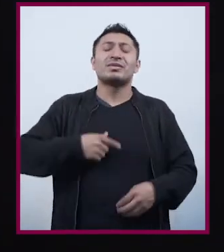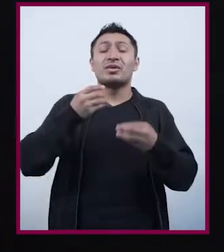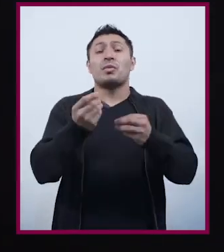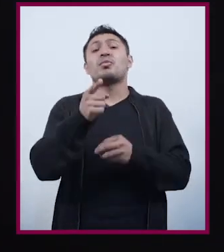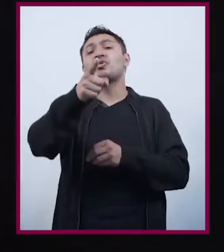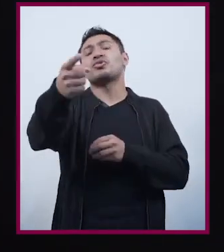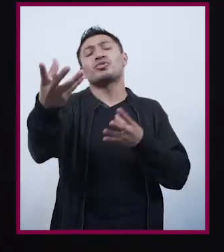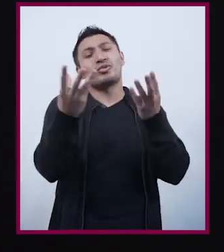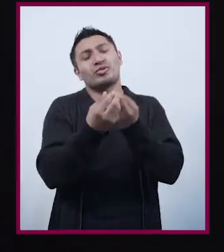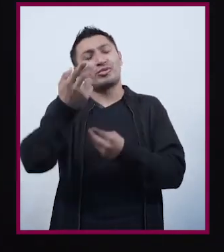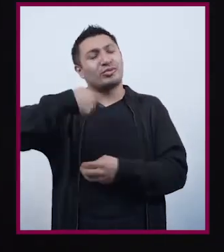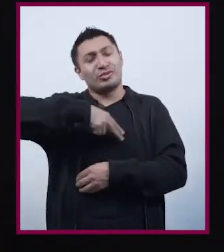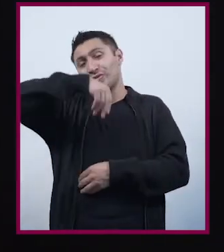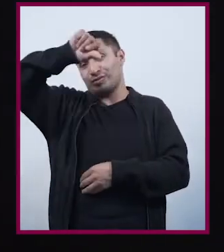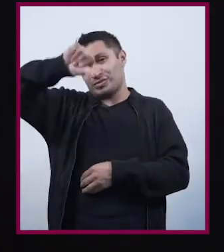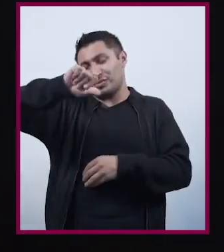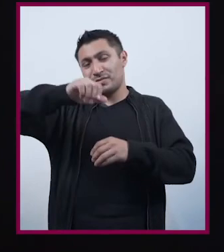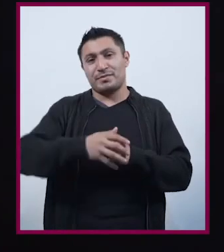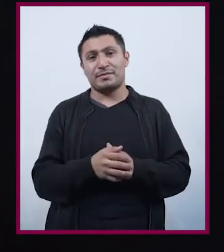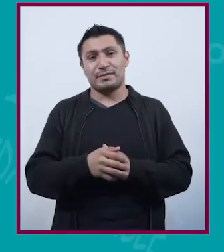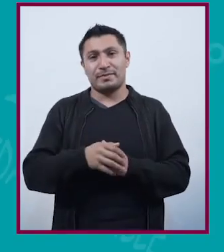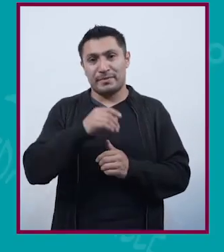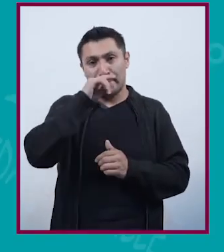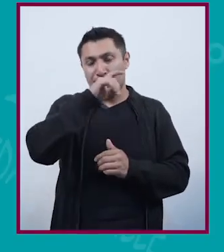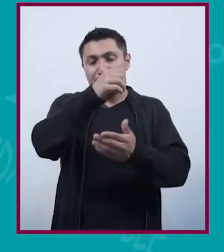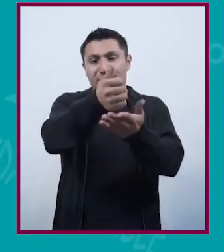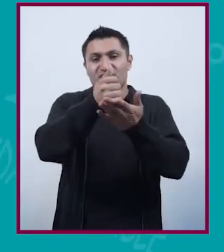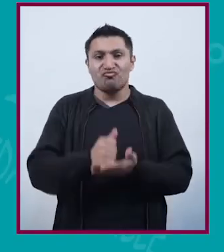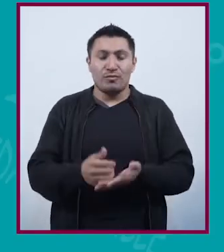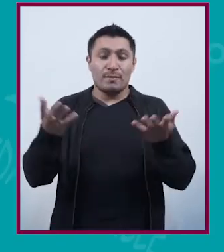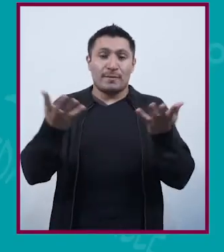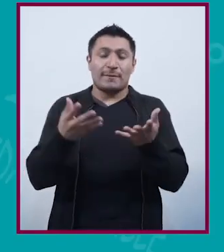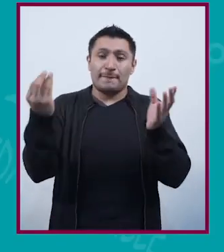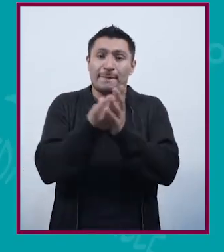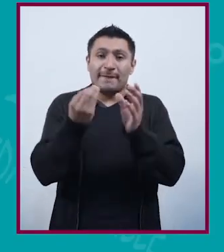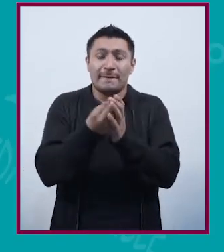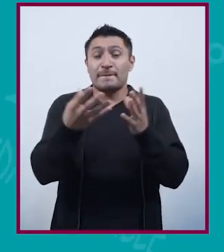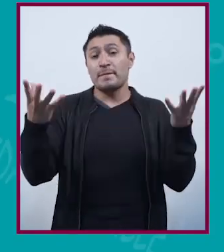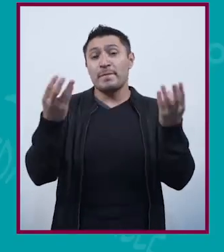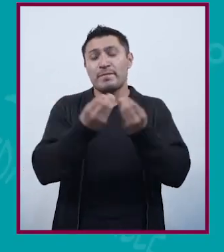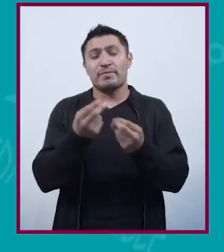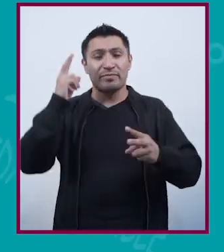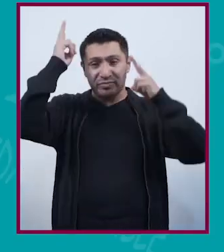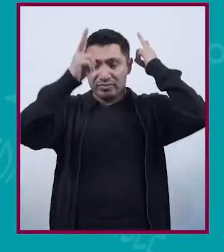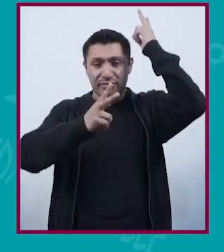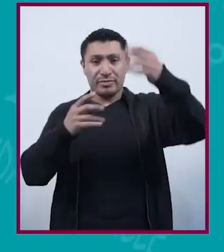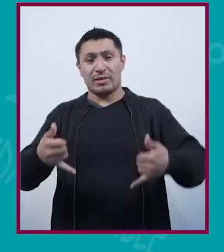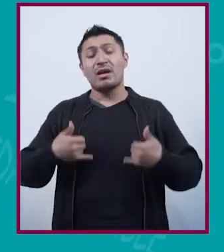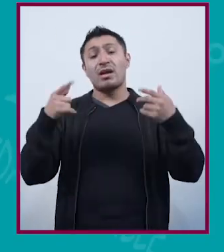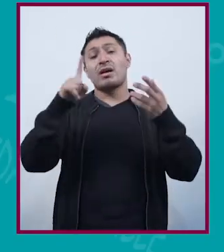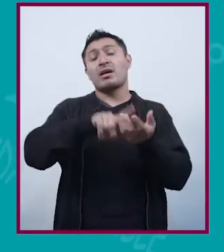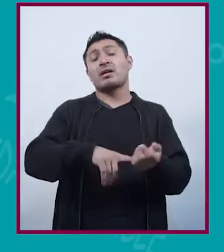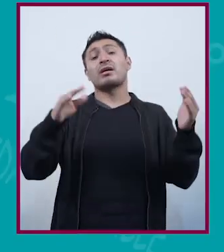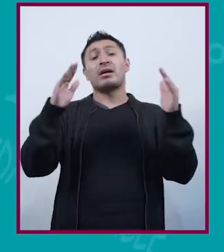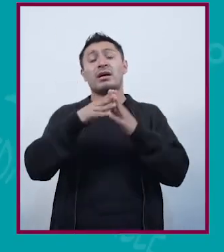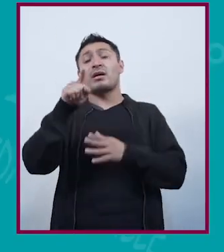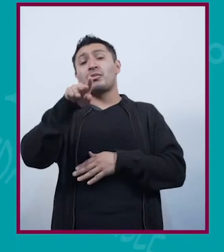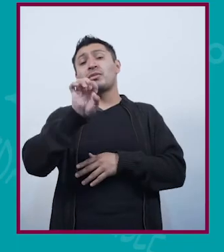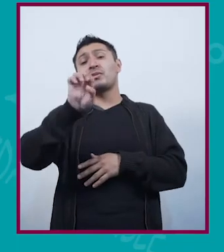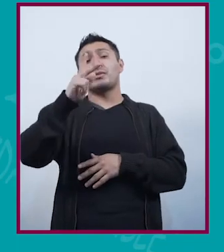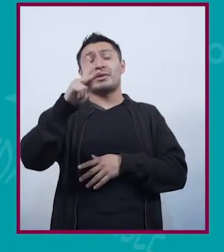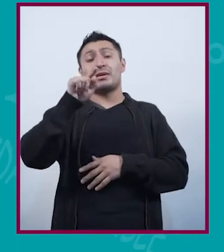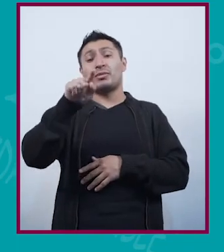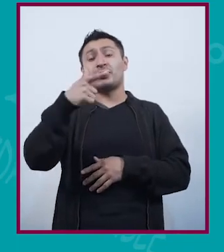da mucho gusto que nos hayas acompañado este día. Ayúdanos a construir este programa juntos. Visítanos en